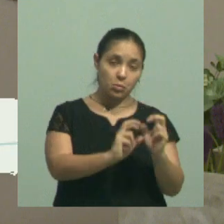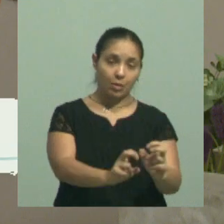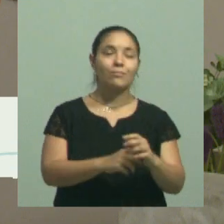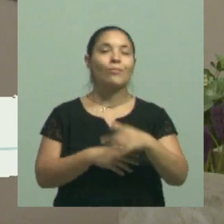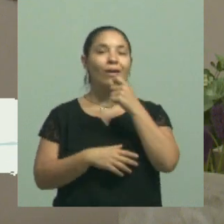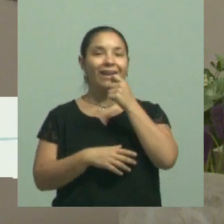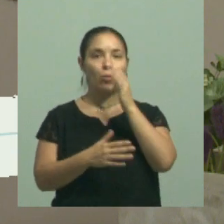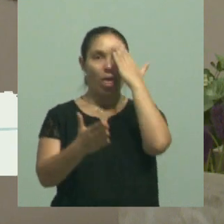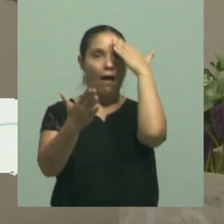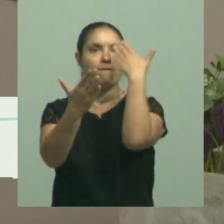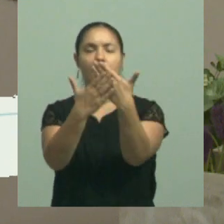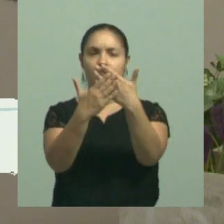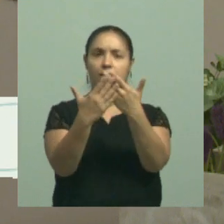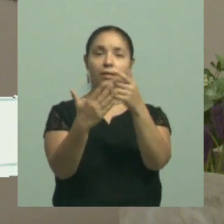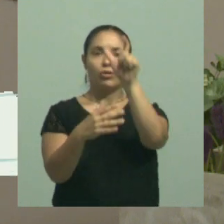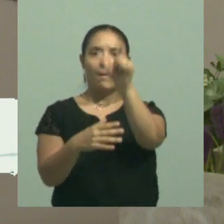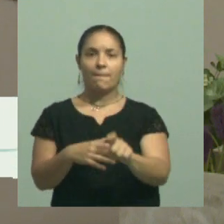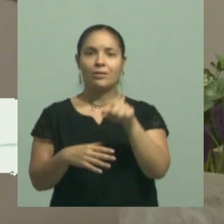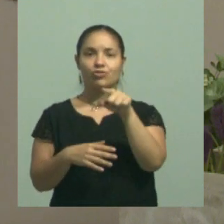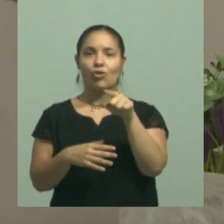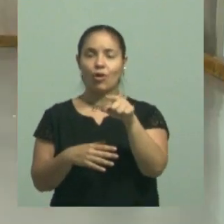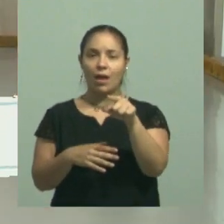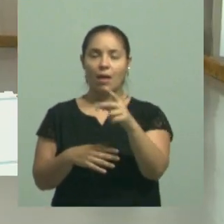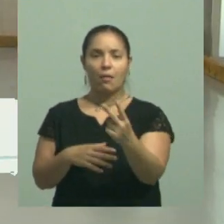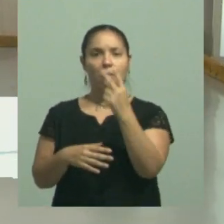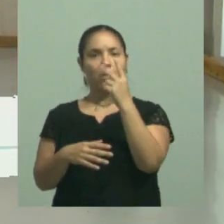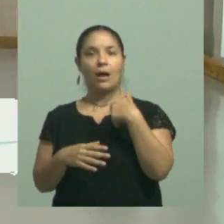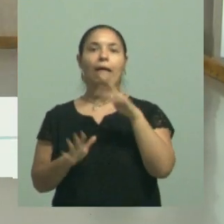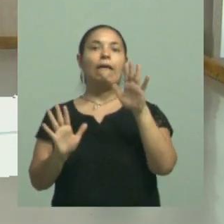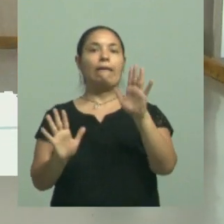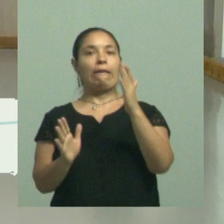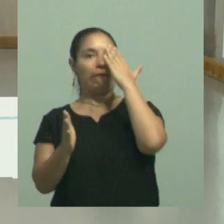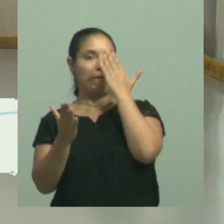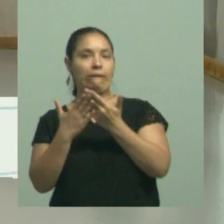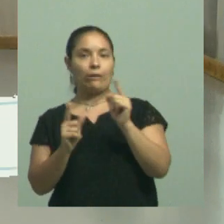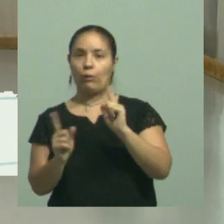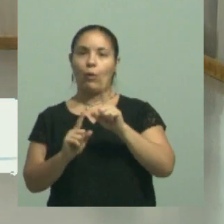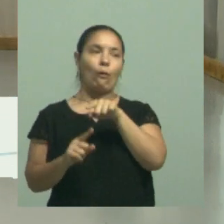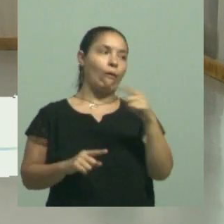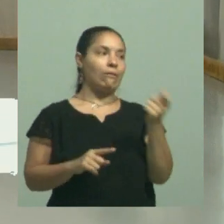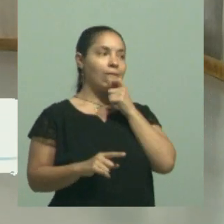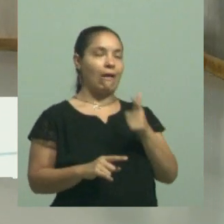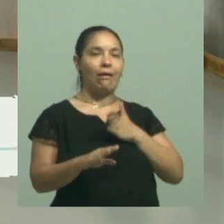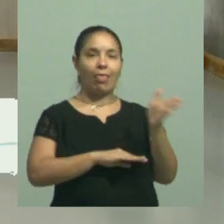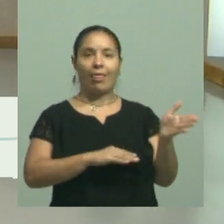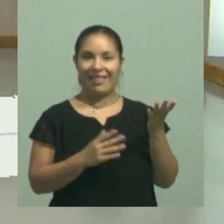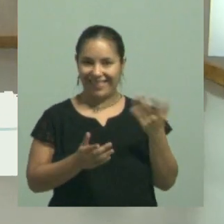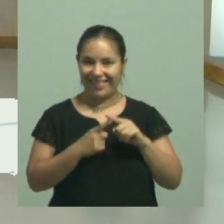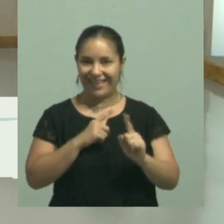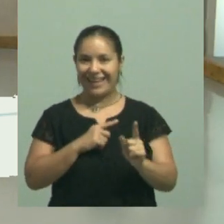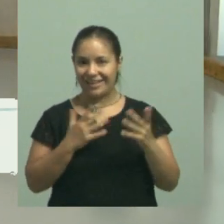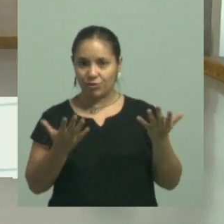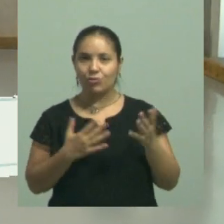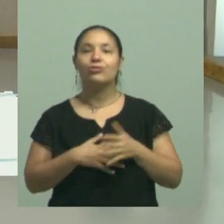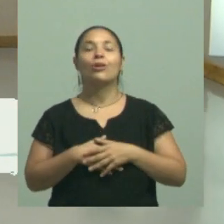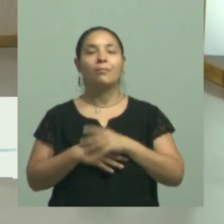ya le haces frente, esa persona que elige al azar cualquiera para atacar, dice, no, me voy con otra que sea más fácil. Entonces, el presentar... Difícilmente se